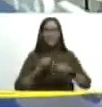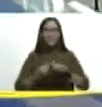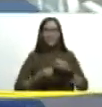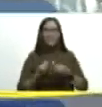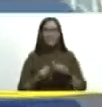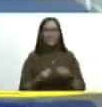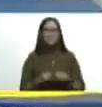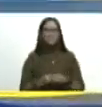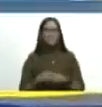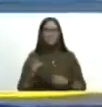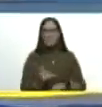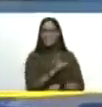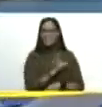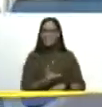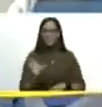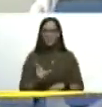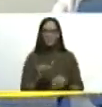aquí.